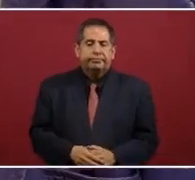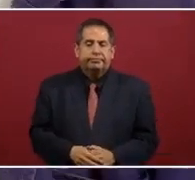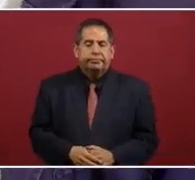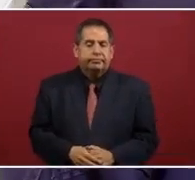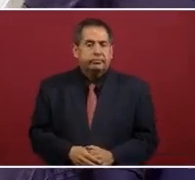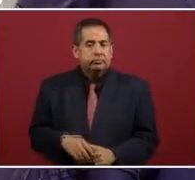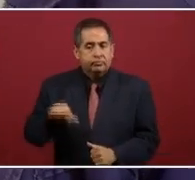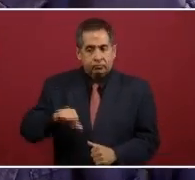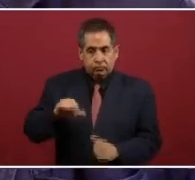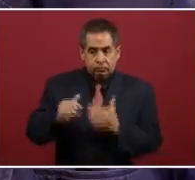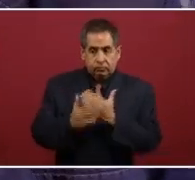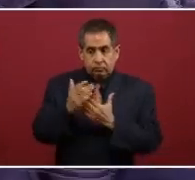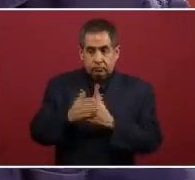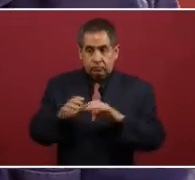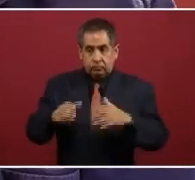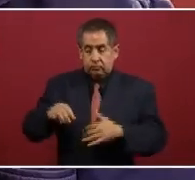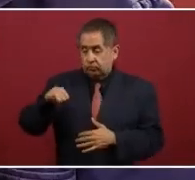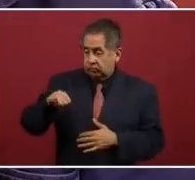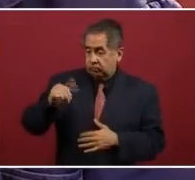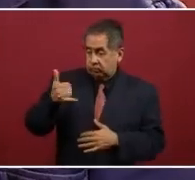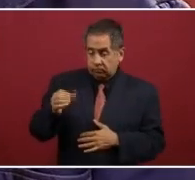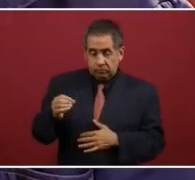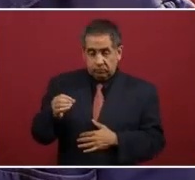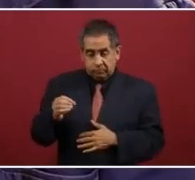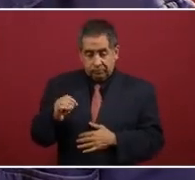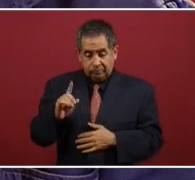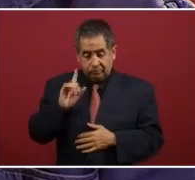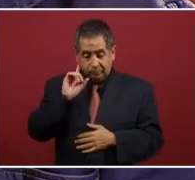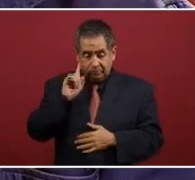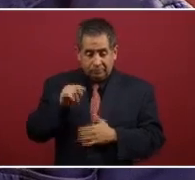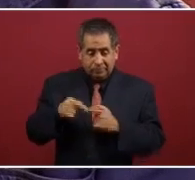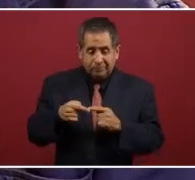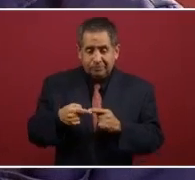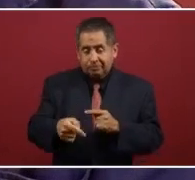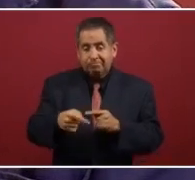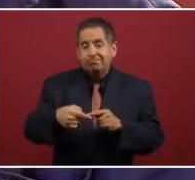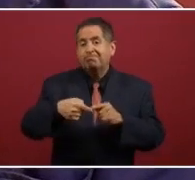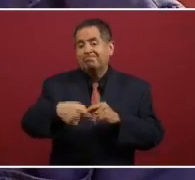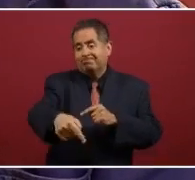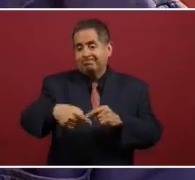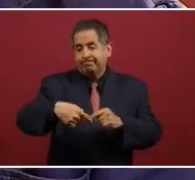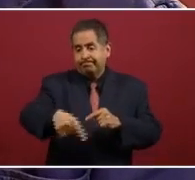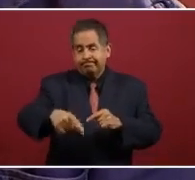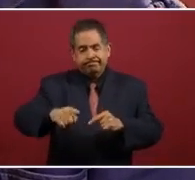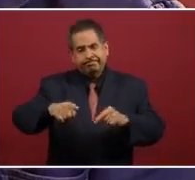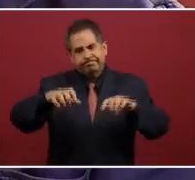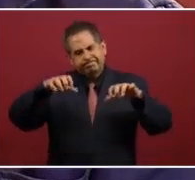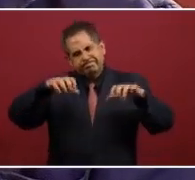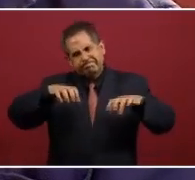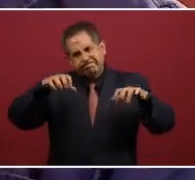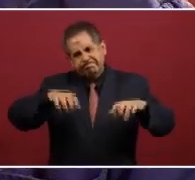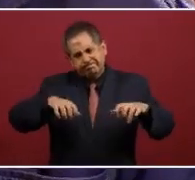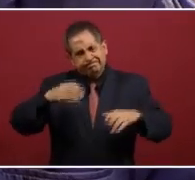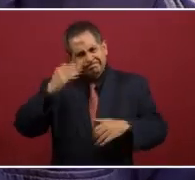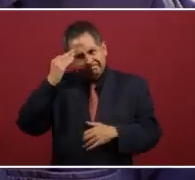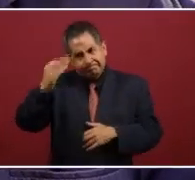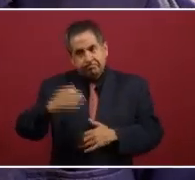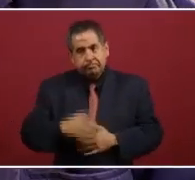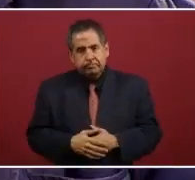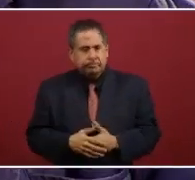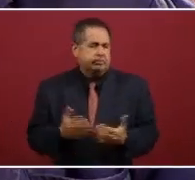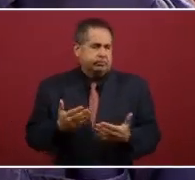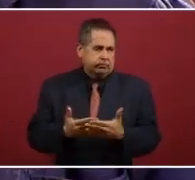Hoy, en esta mañana de mayo, próxima al inicio de un nuevo ciclo de lluvias, me toca presentarme